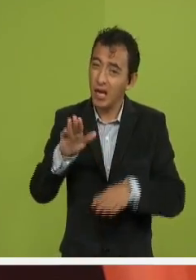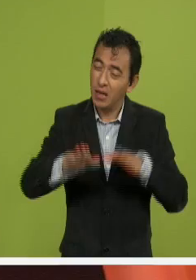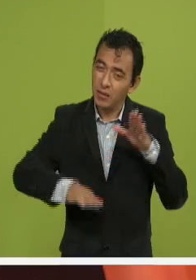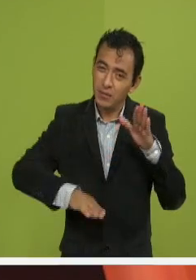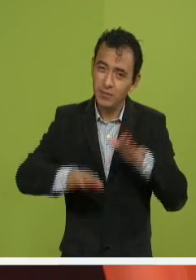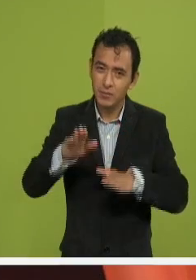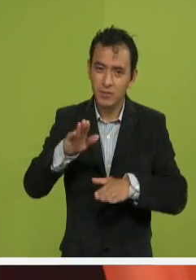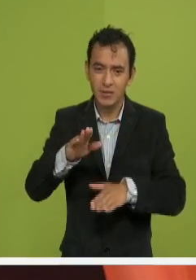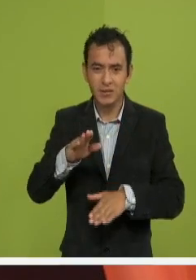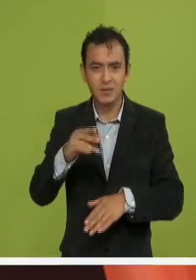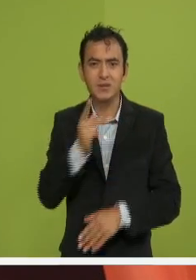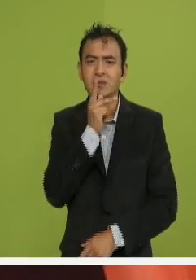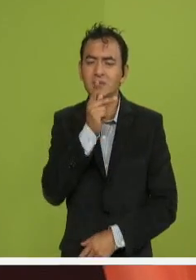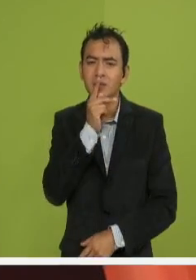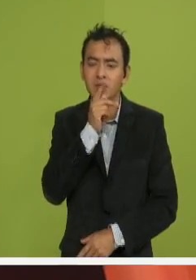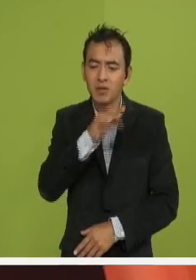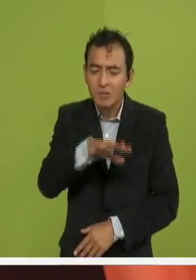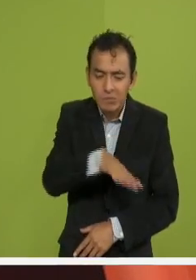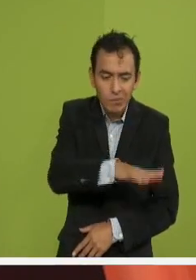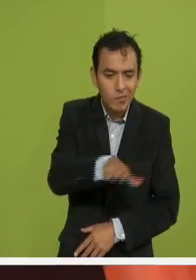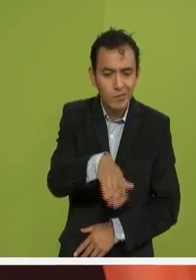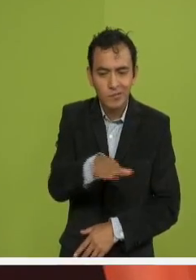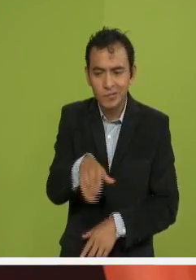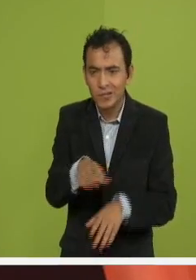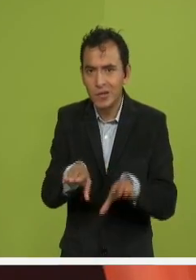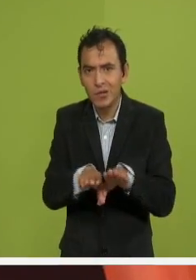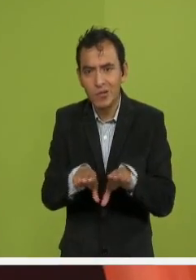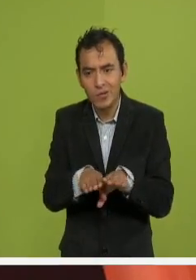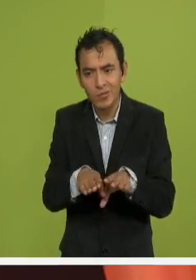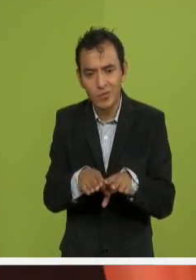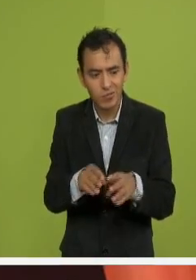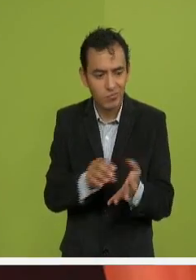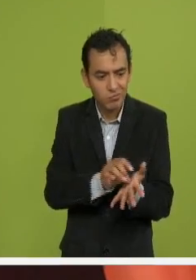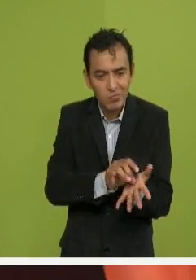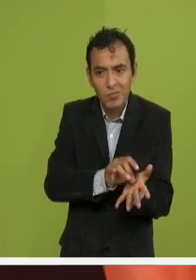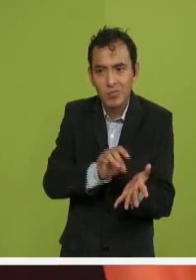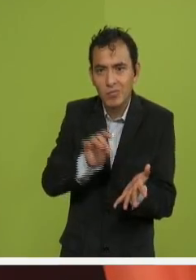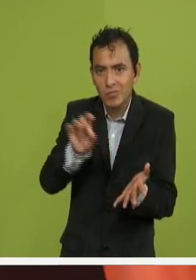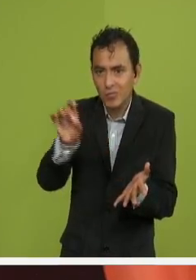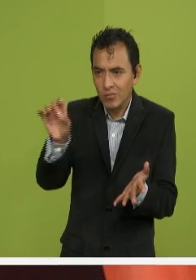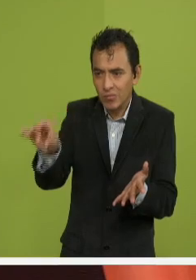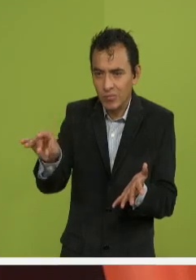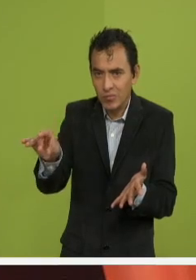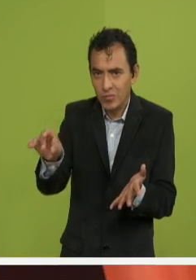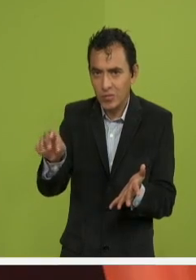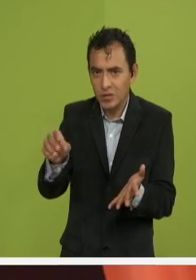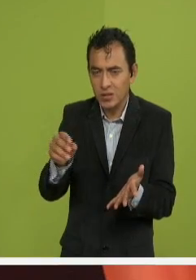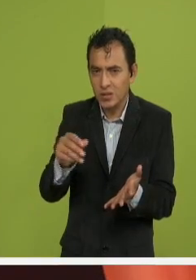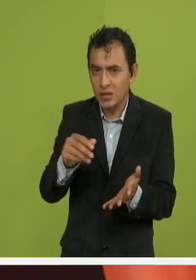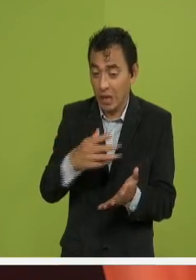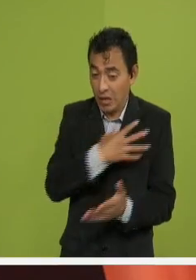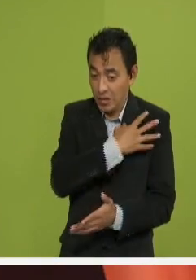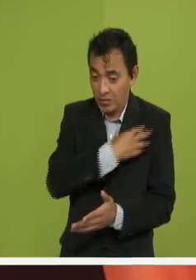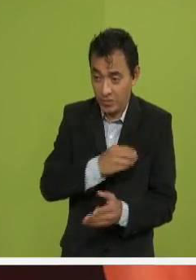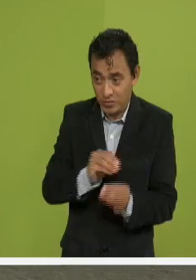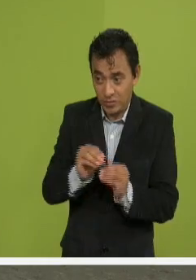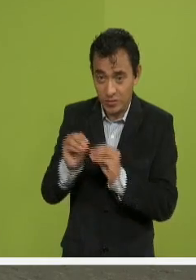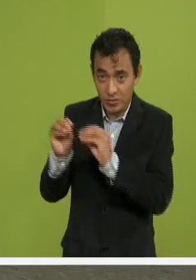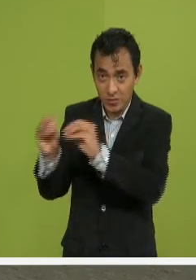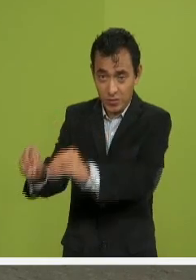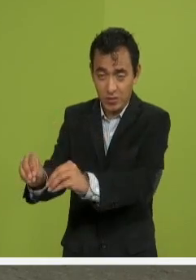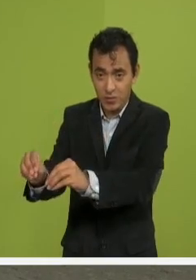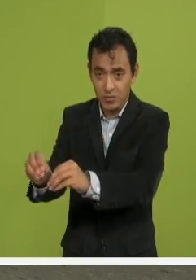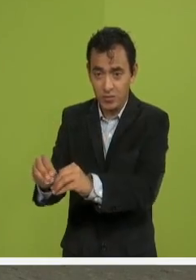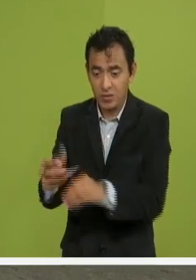los padres buscan opciones para poder canalizar a los hijos y poder obtener un poco más de beneficio, a lo